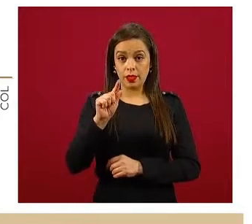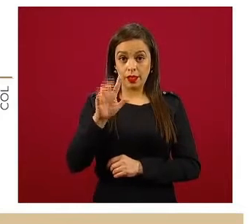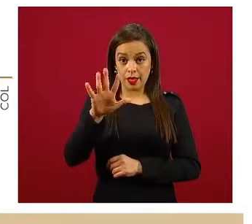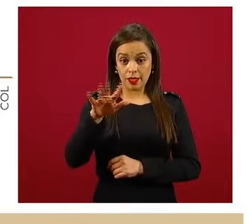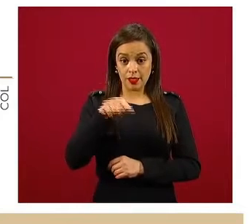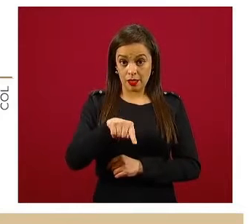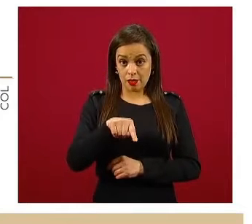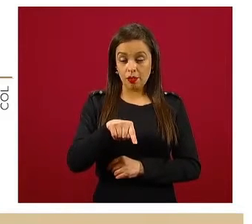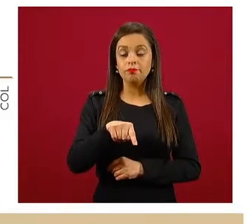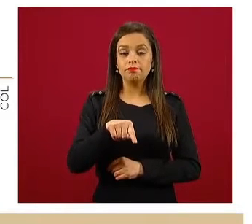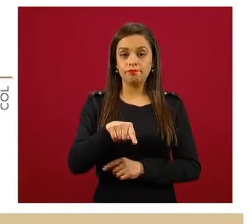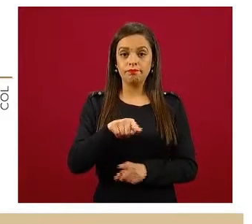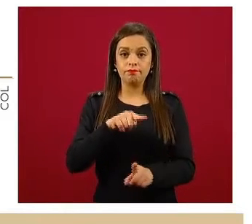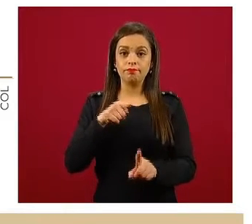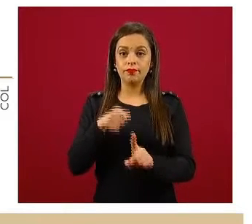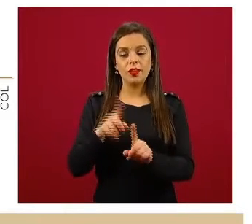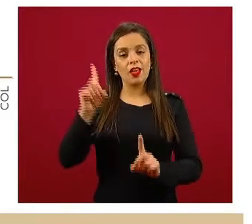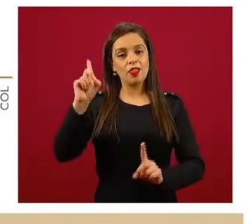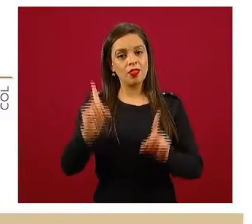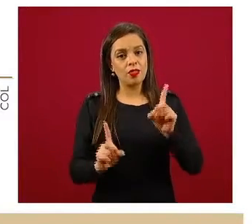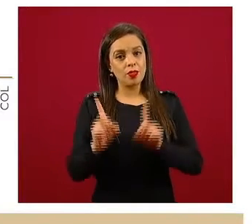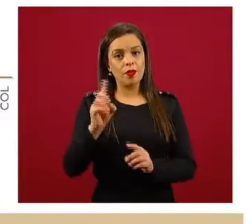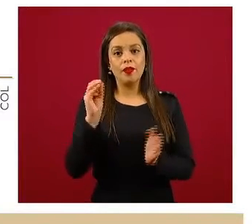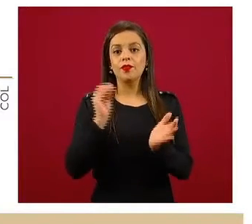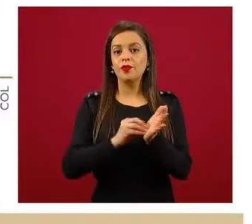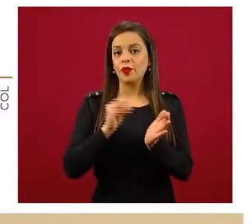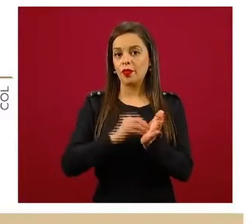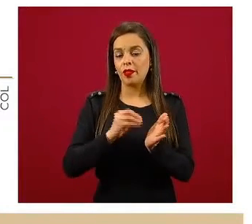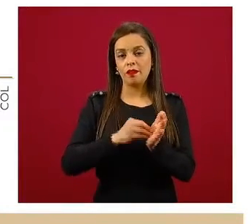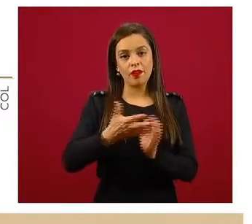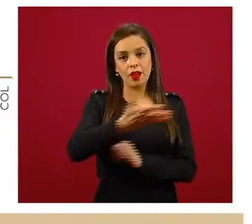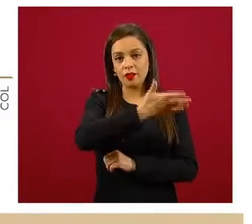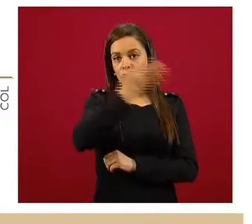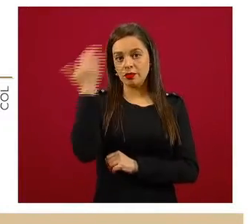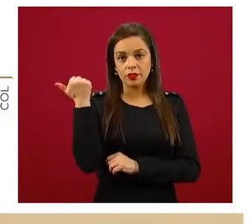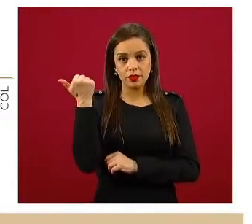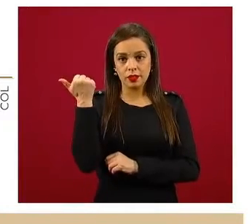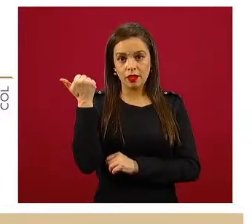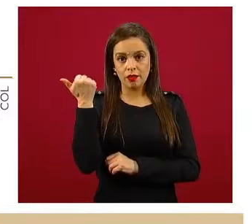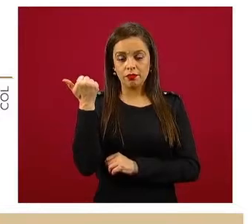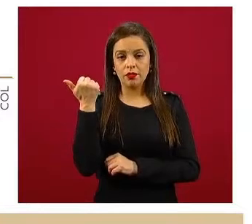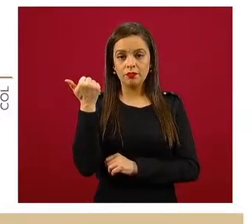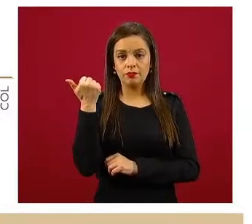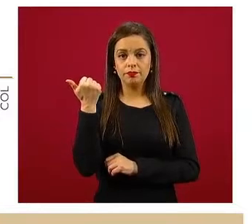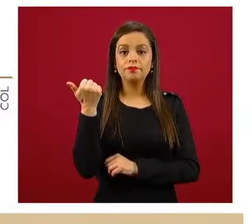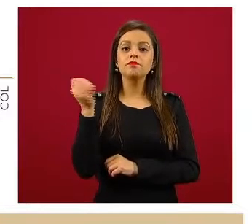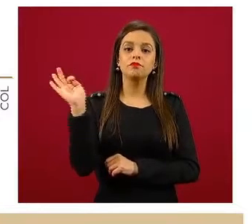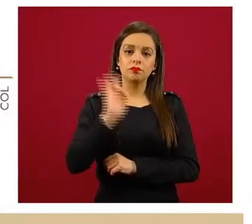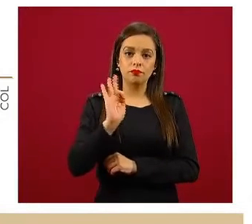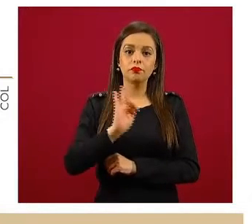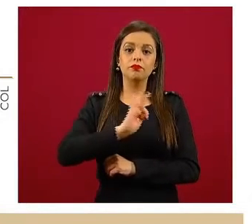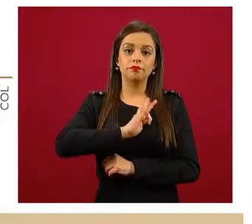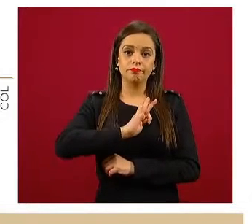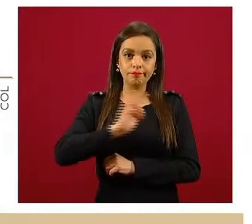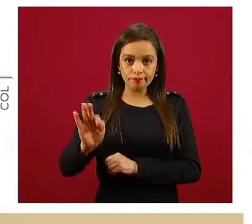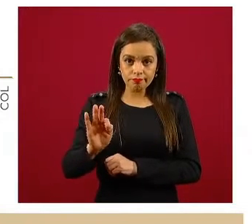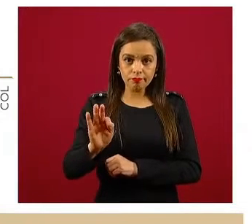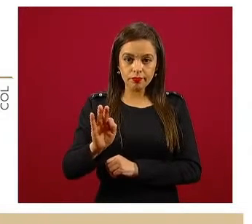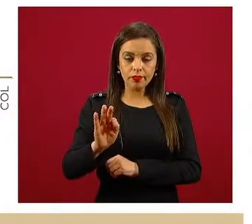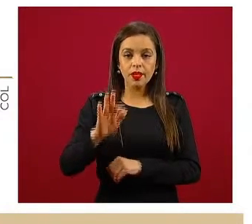tienen la clasificación de sospechosos y en donde todavía podríamos encontrar, lógicamente, más personal de